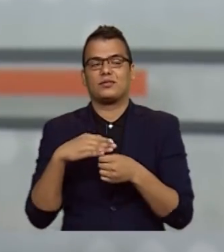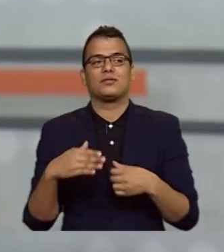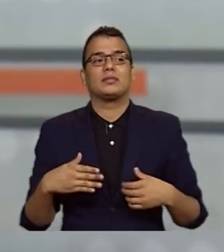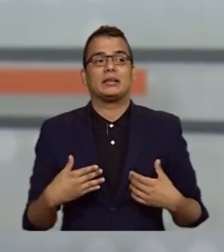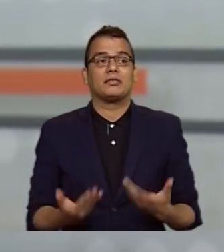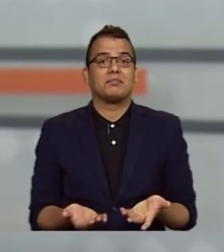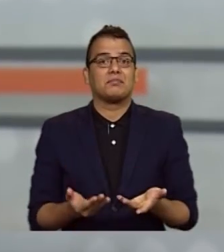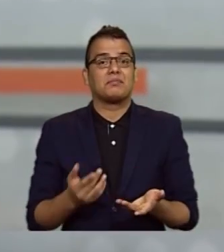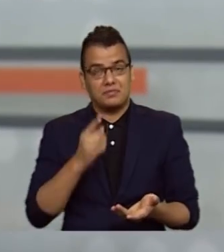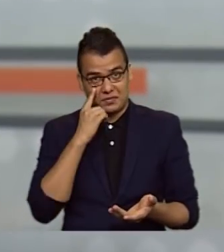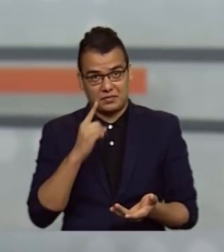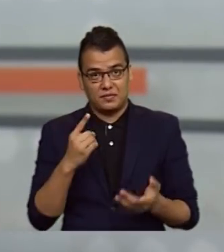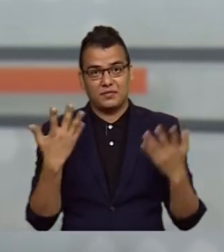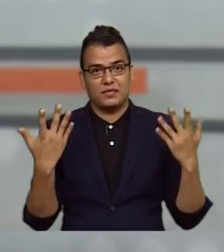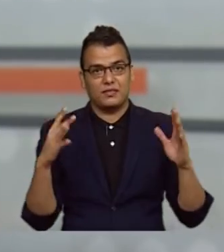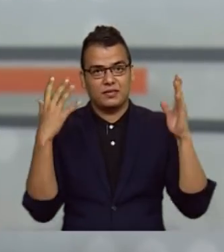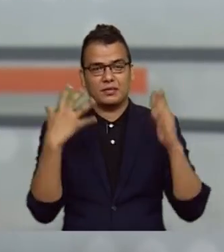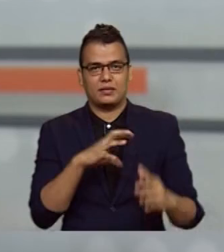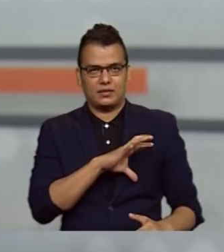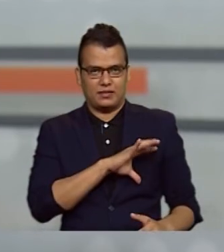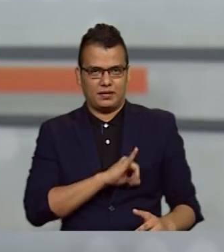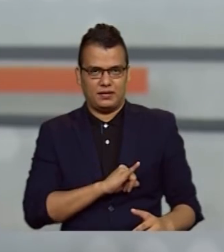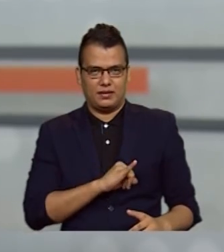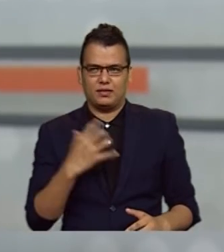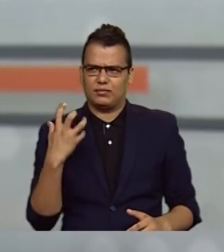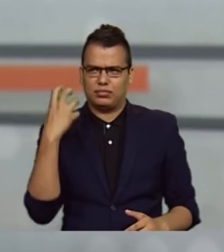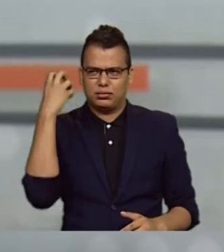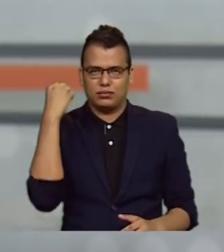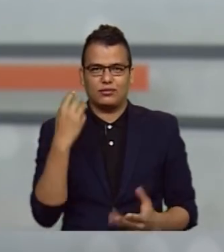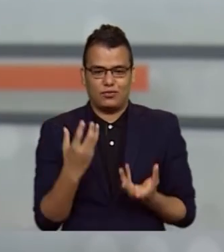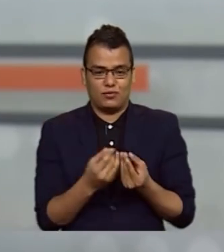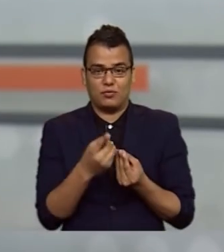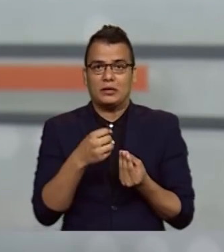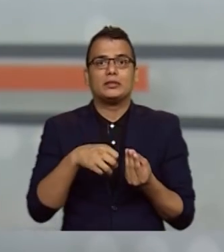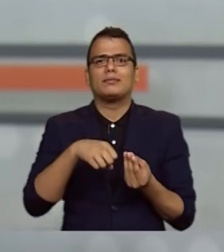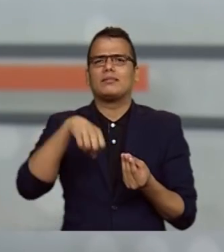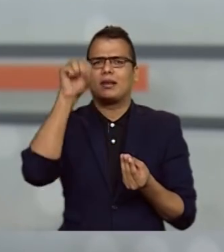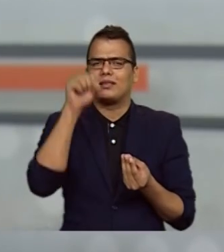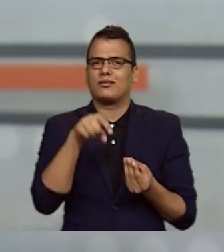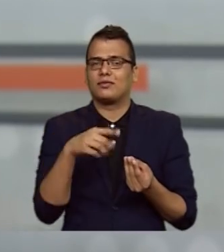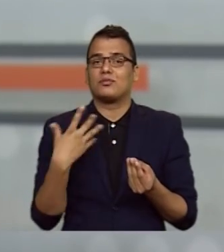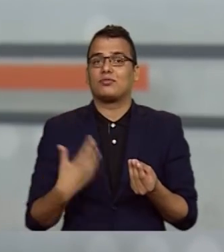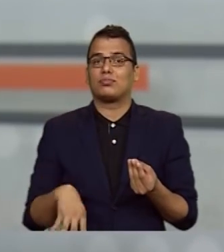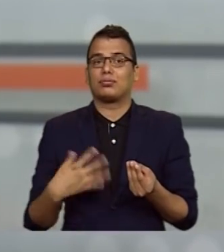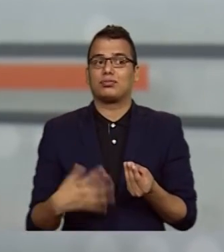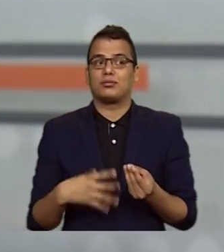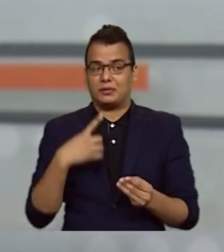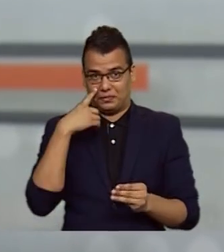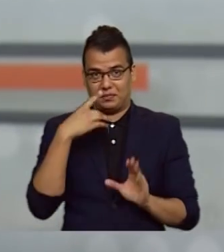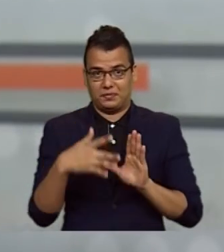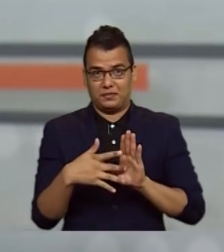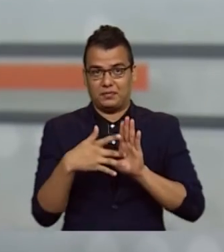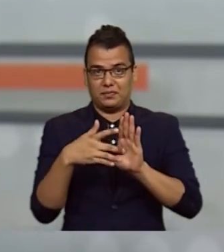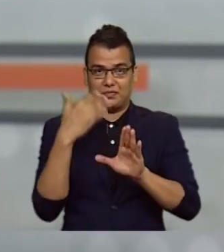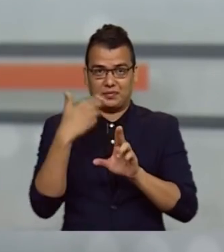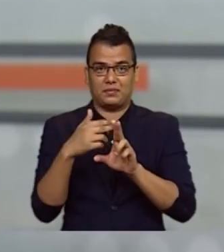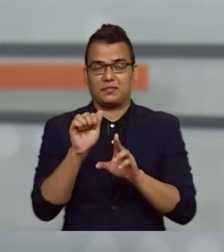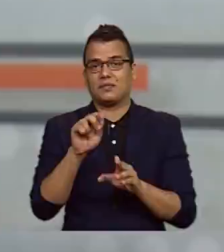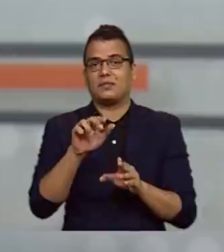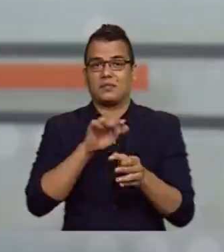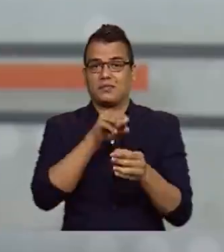parece? Que en el Carnaval del Cali Viejo, la comparsa que ganó como la más alegre fue en la que estuvo nuestra periodista Ana